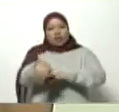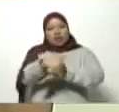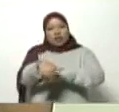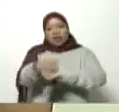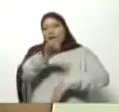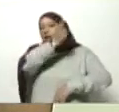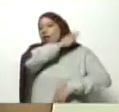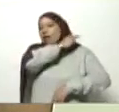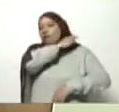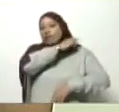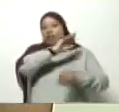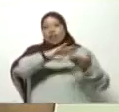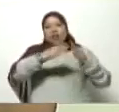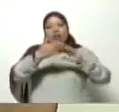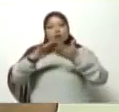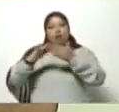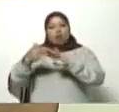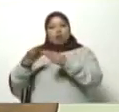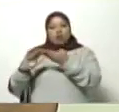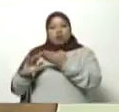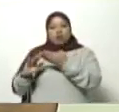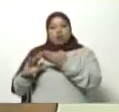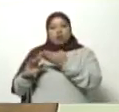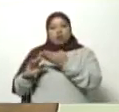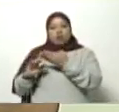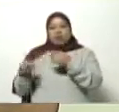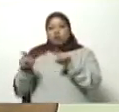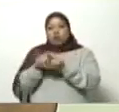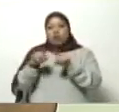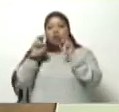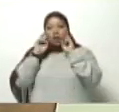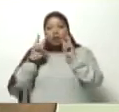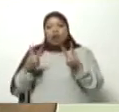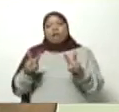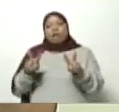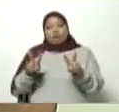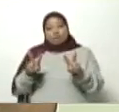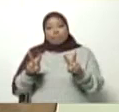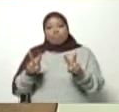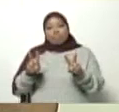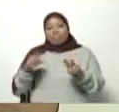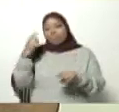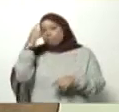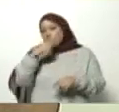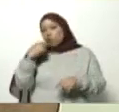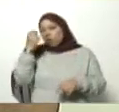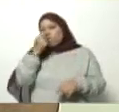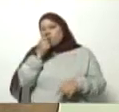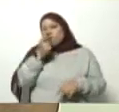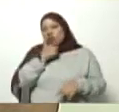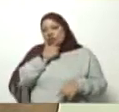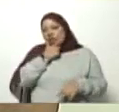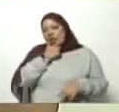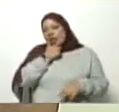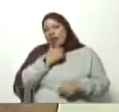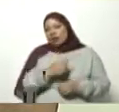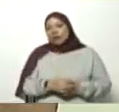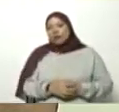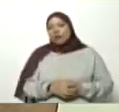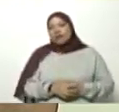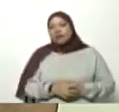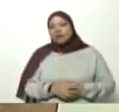juramento. Hay que estar montado ahí en esa tarima para ver para abajo, para ver la cara a la gente. Con